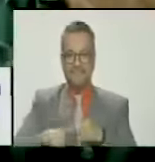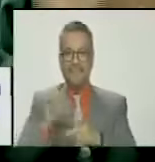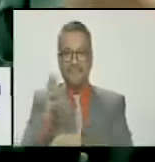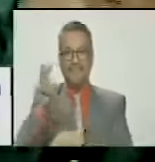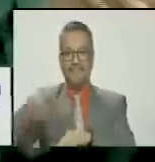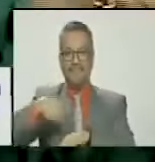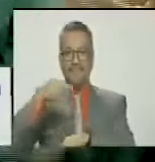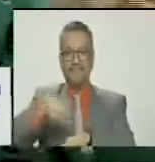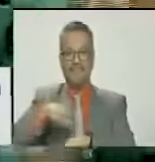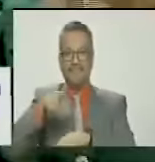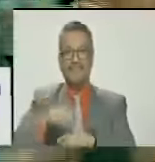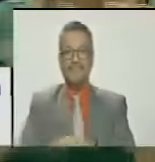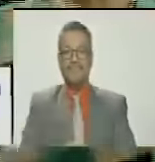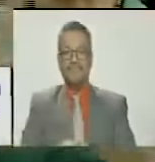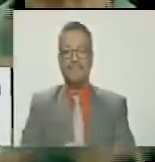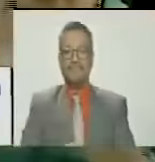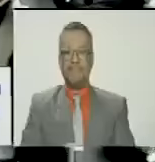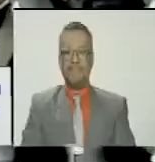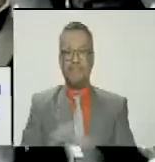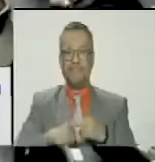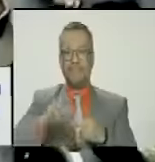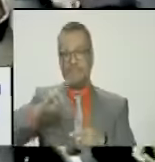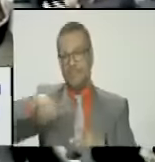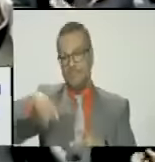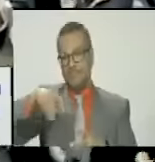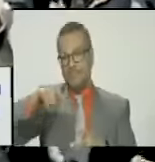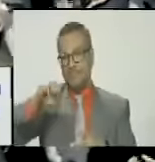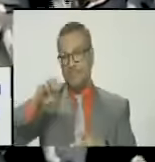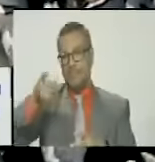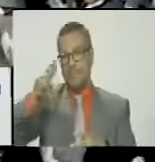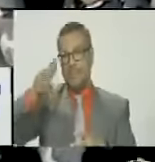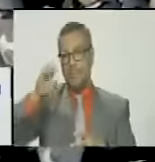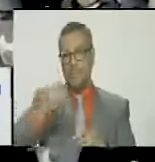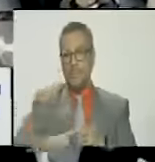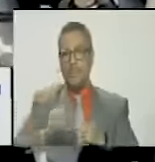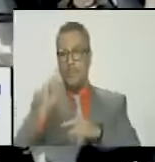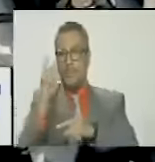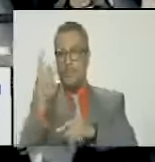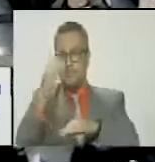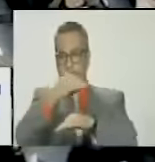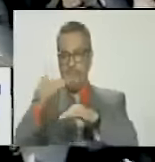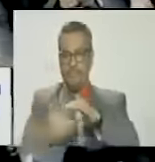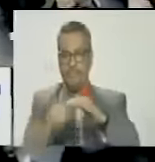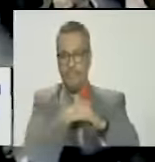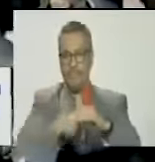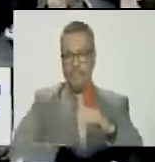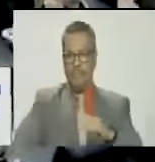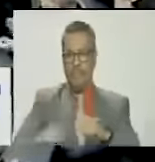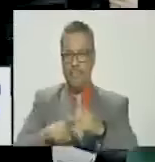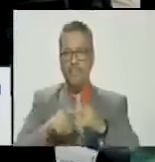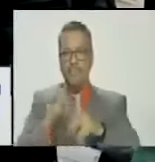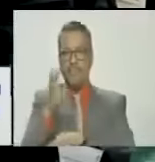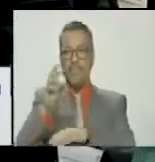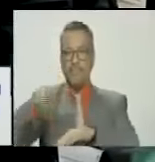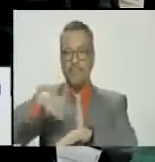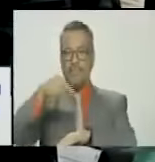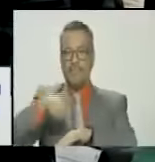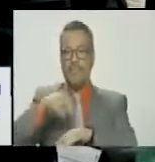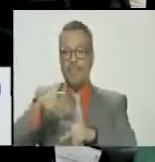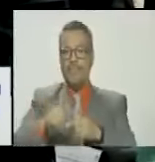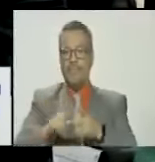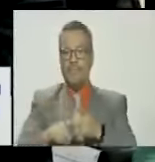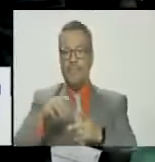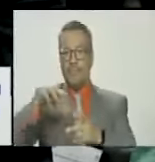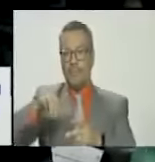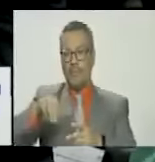de la Asamblea Nacional, Pedro Infante para primer vicepresidente de la Asamblea Nacional